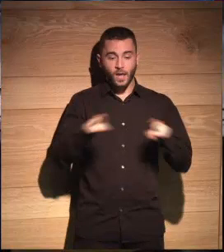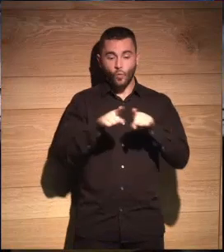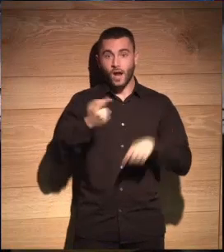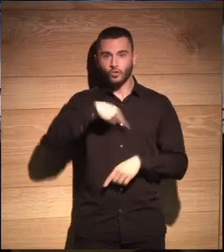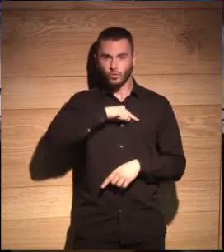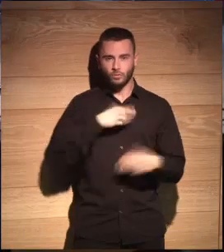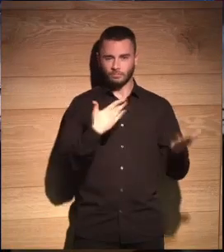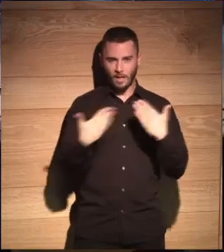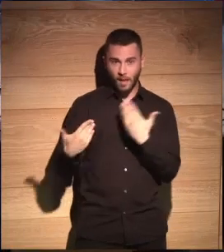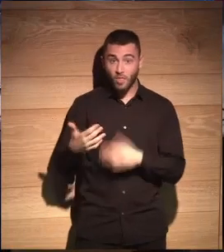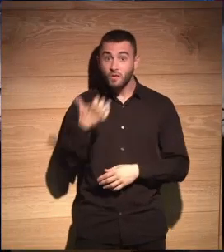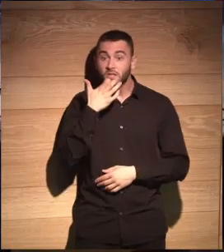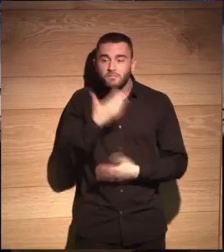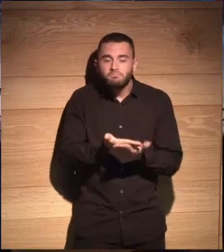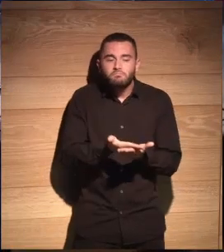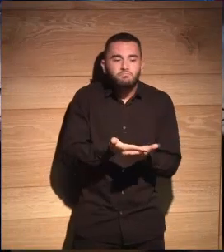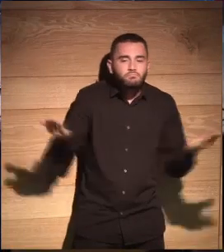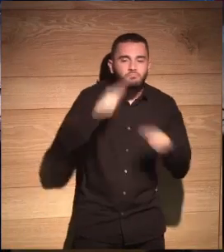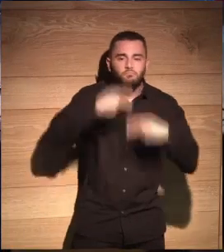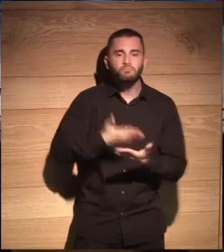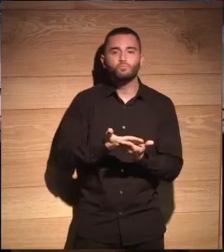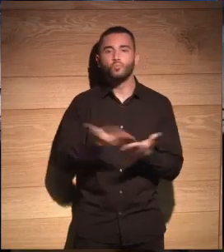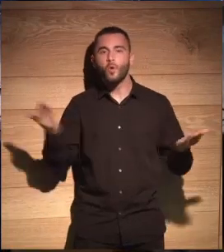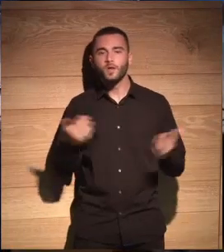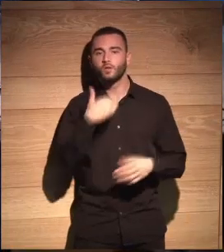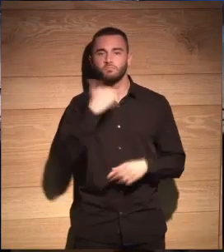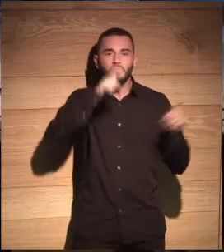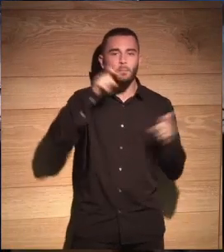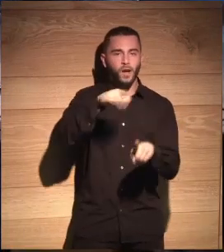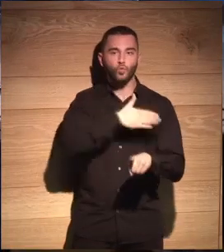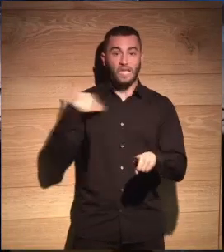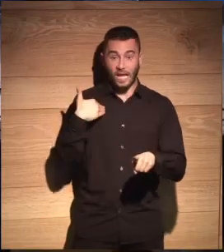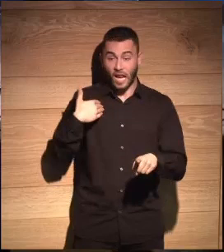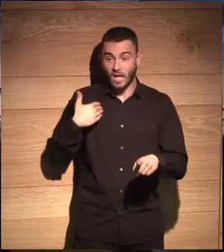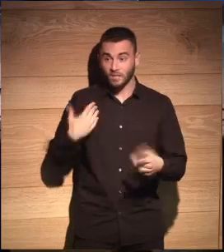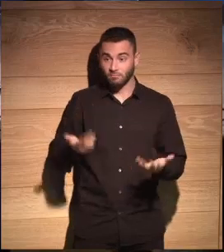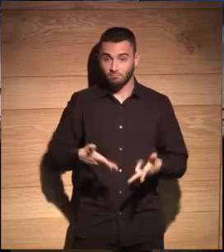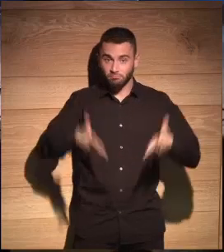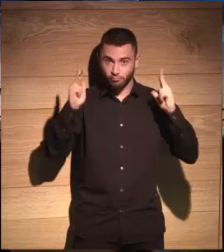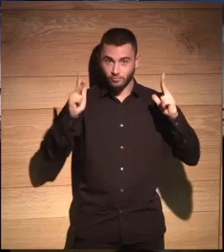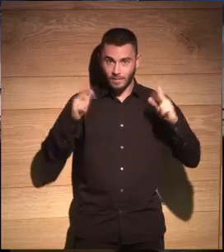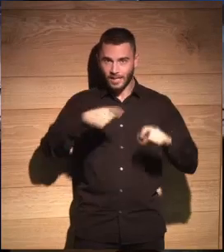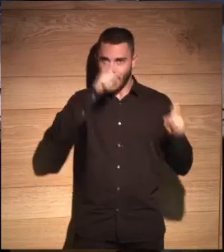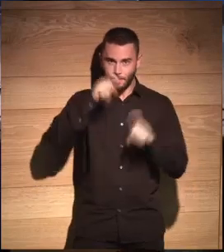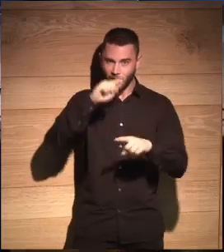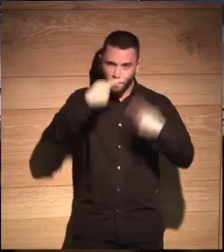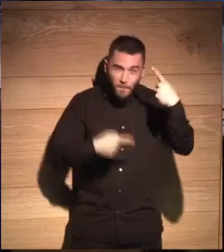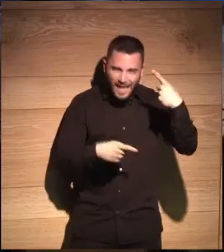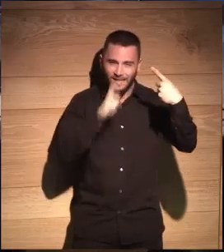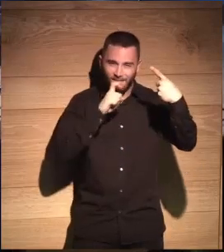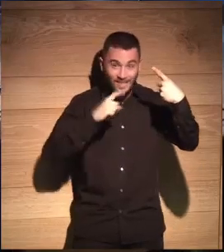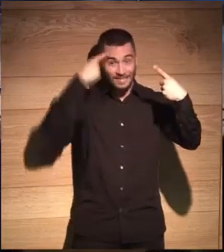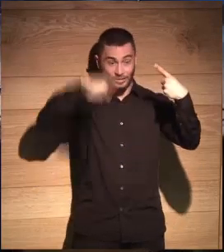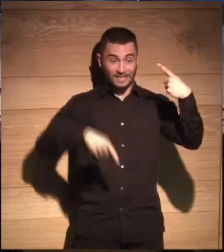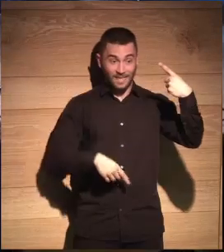hablando, si alguno queréis un poco hacer alguna pregunta, empezar. Sé que la primera pregunta es difícil,